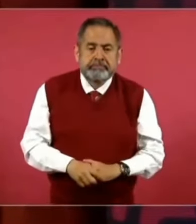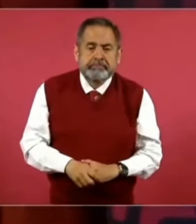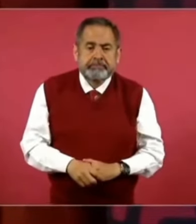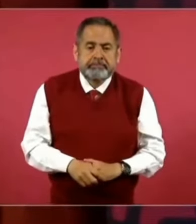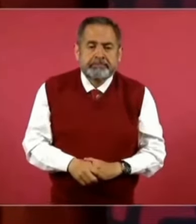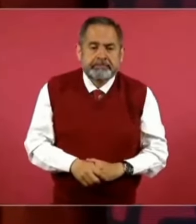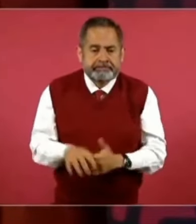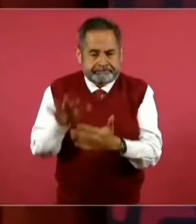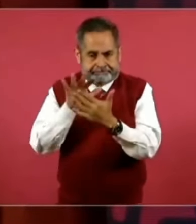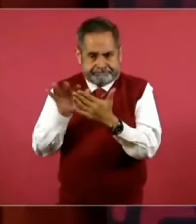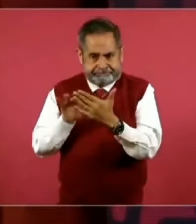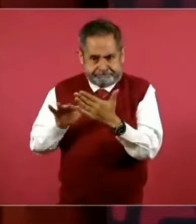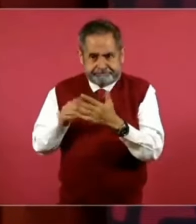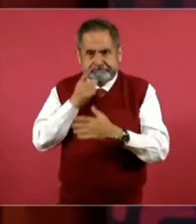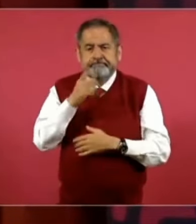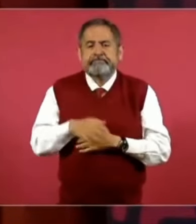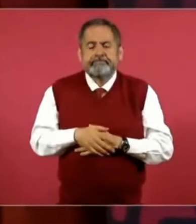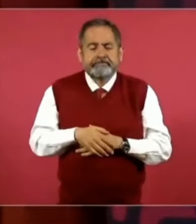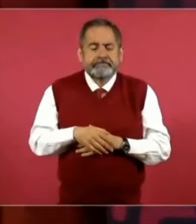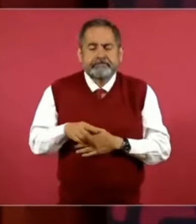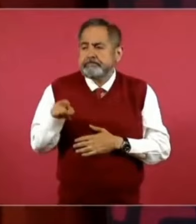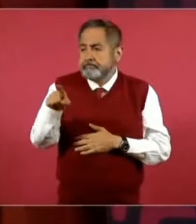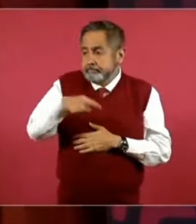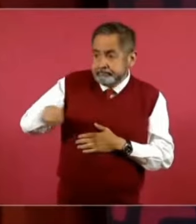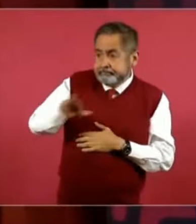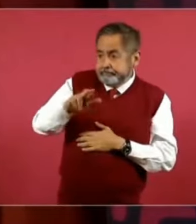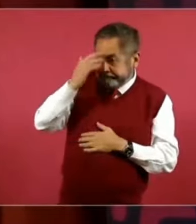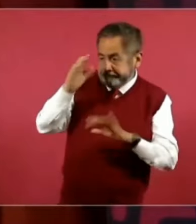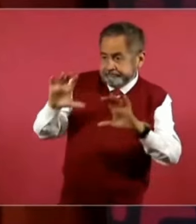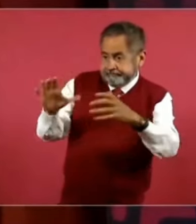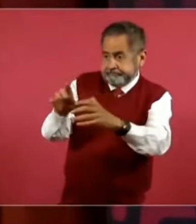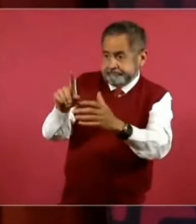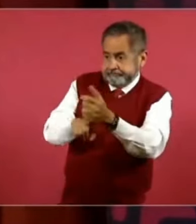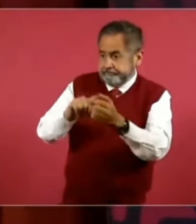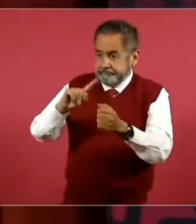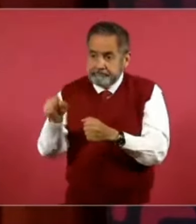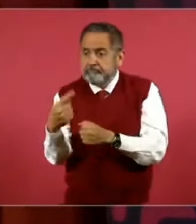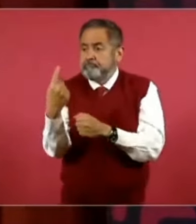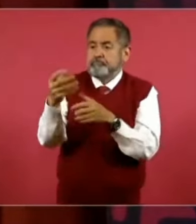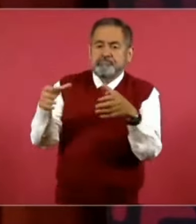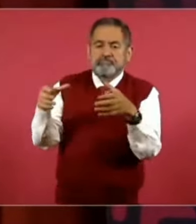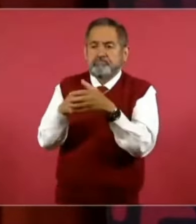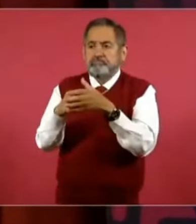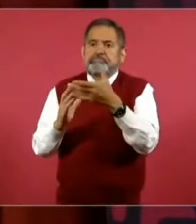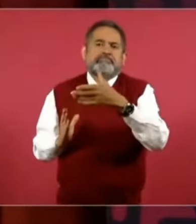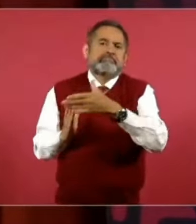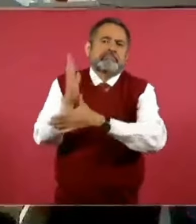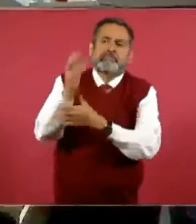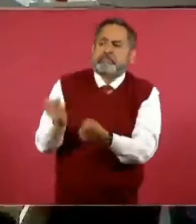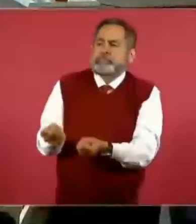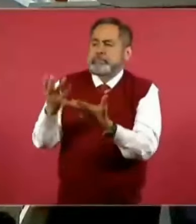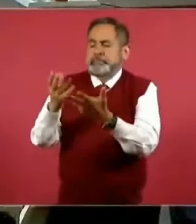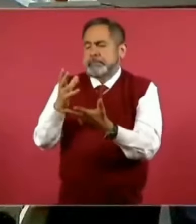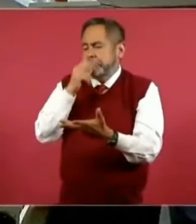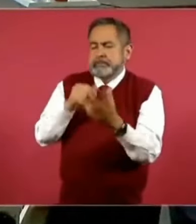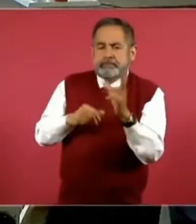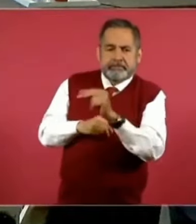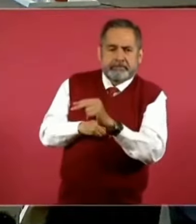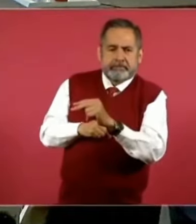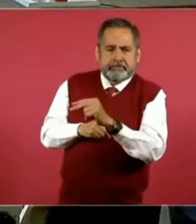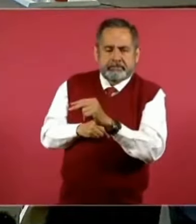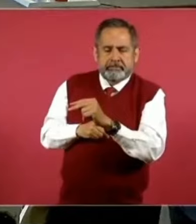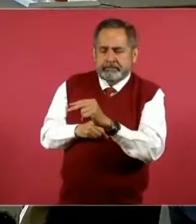lo que obliga a reconocerlos como tal para el establecimiento de la sobre